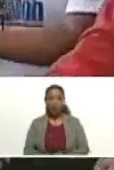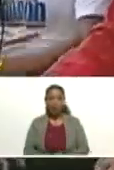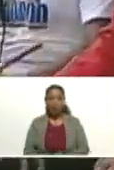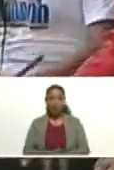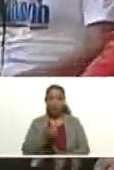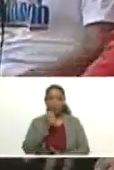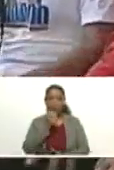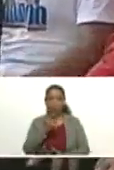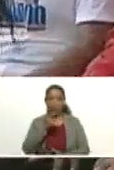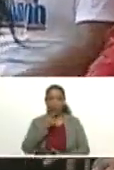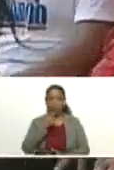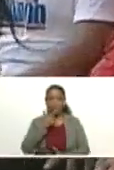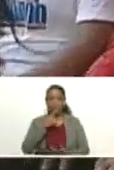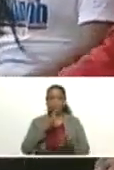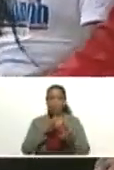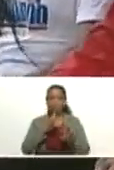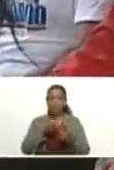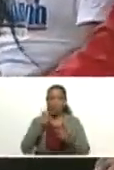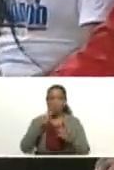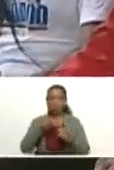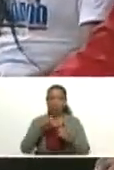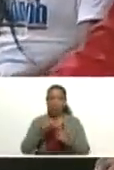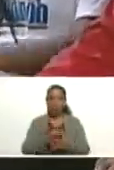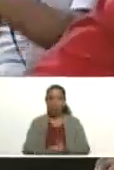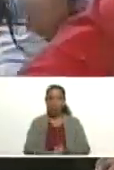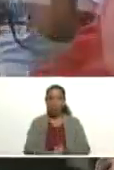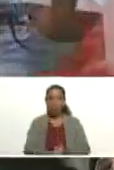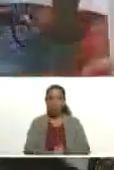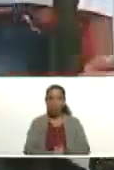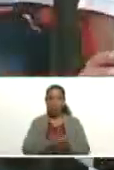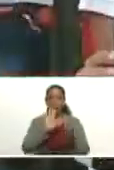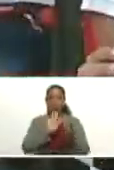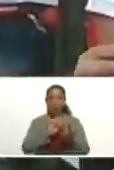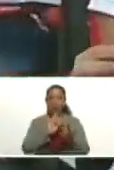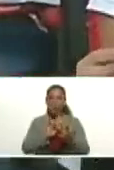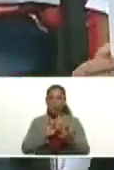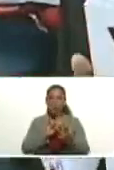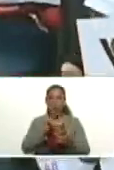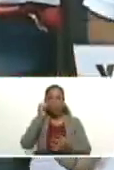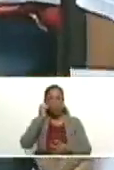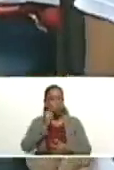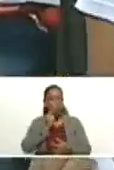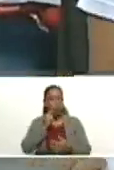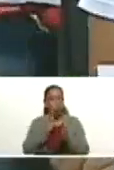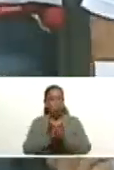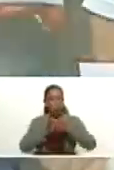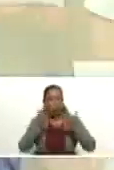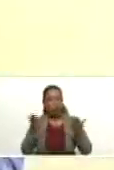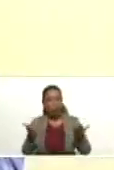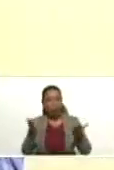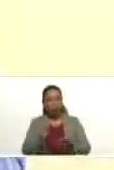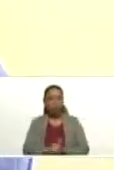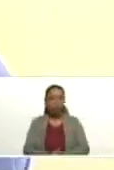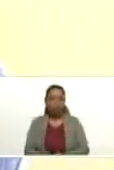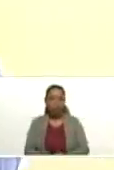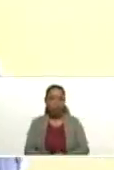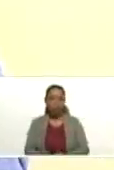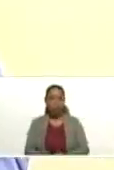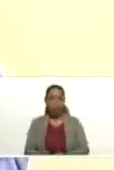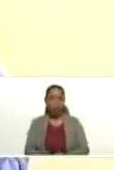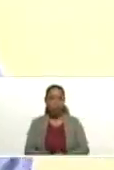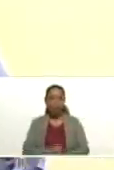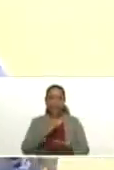Bueno, qué bonito este pase al Táchira, el pase a Cumaná, allá en el estado Sucre, y